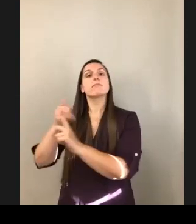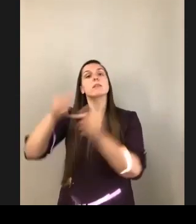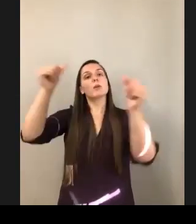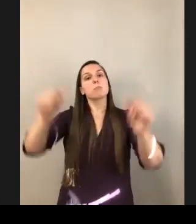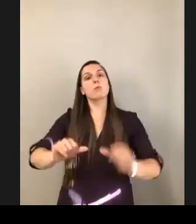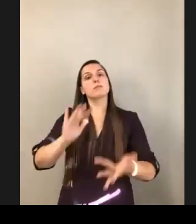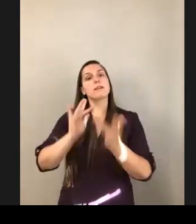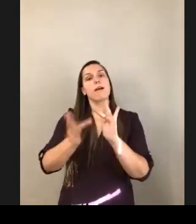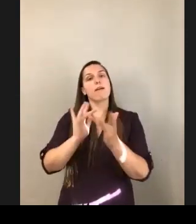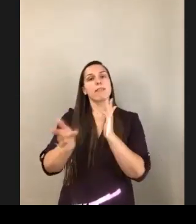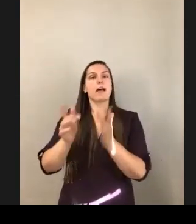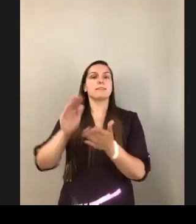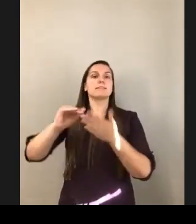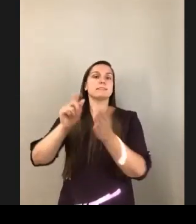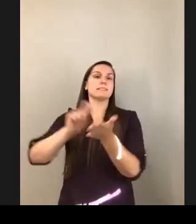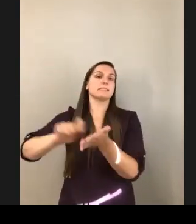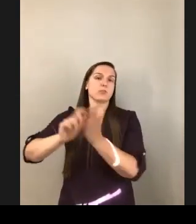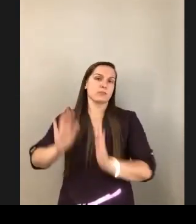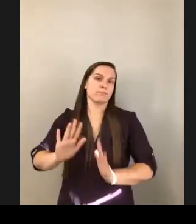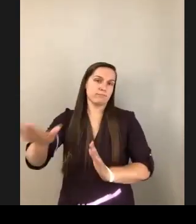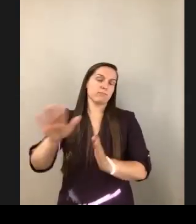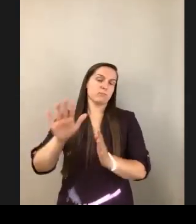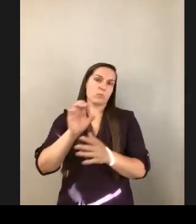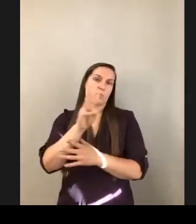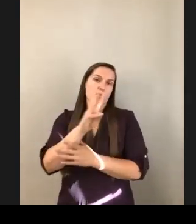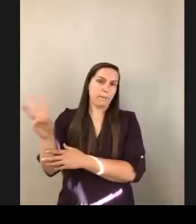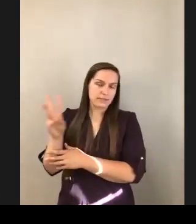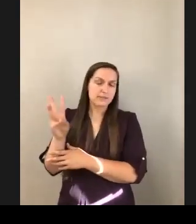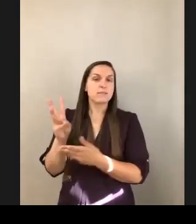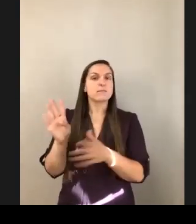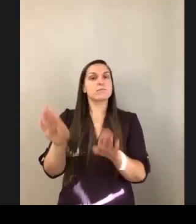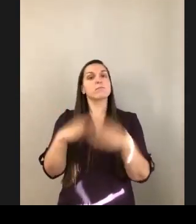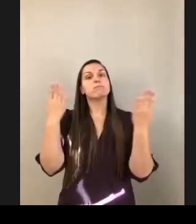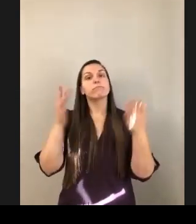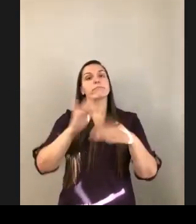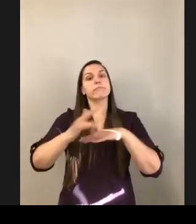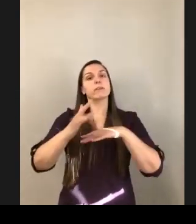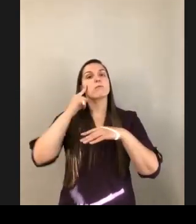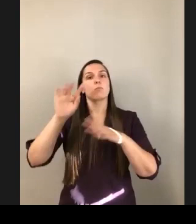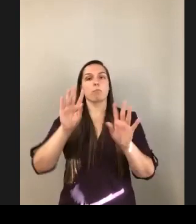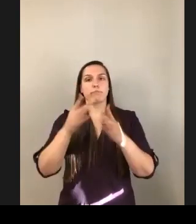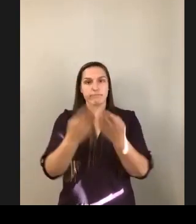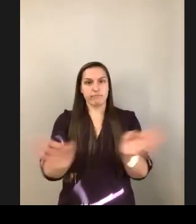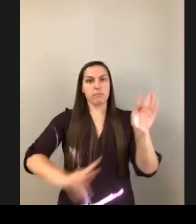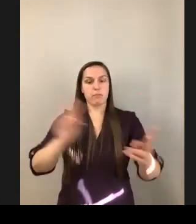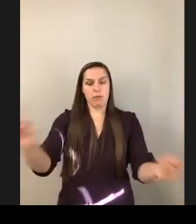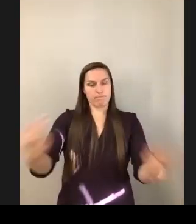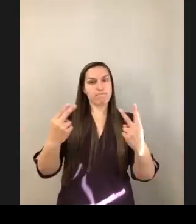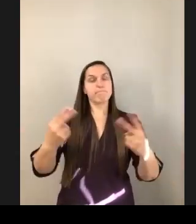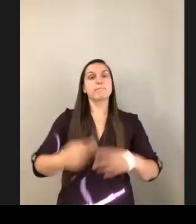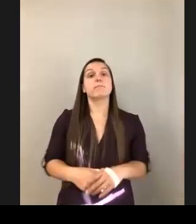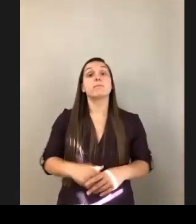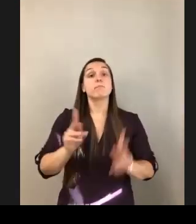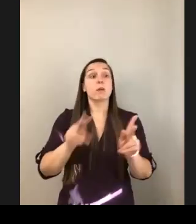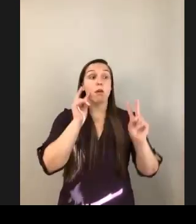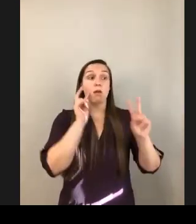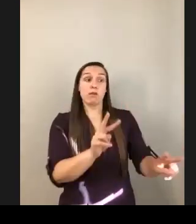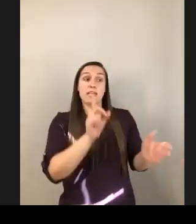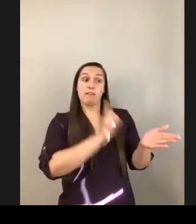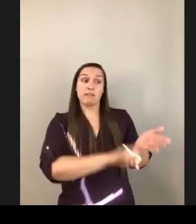Junta se reúne una vez al mes, lo publica, toda la investigación está ahí, la gente puede ver